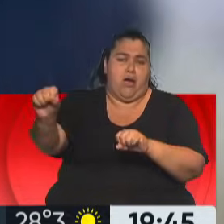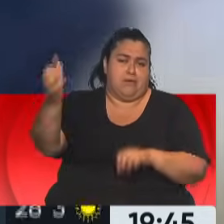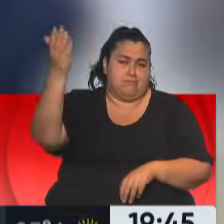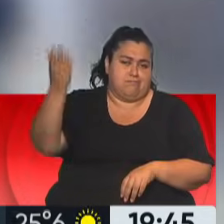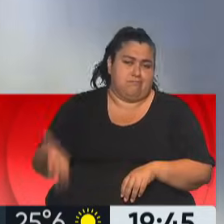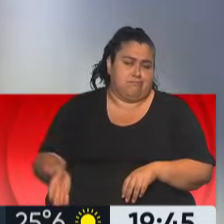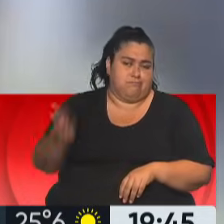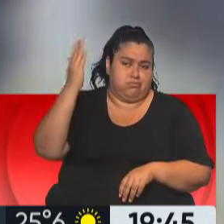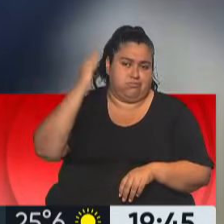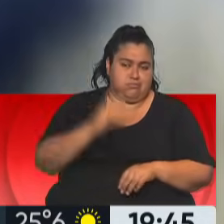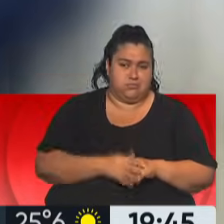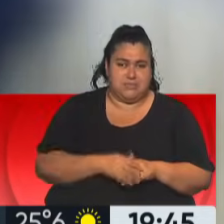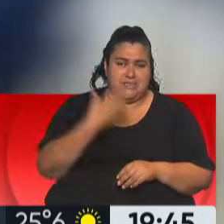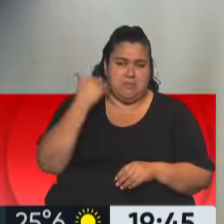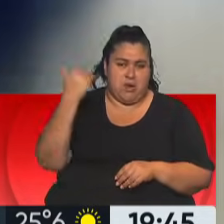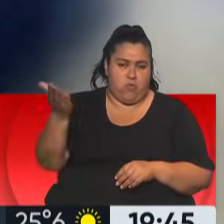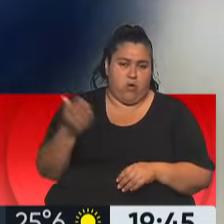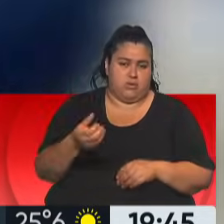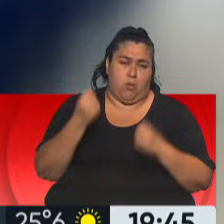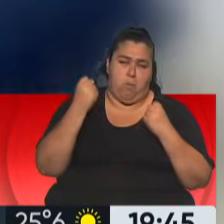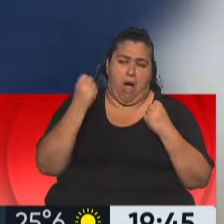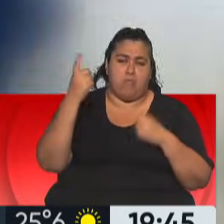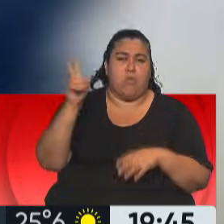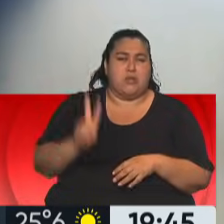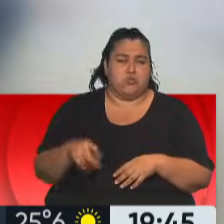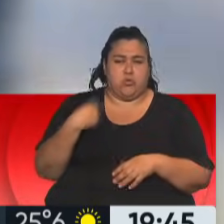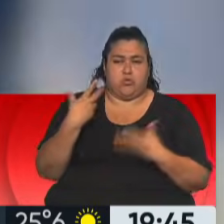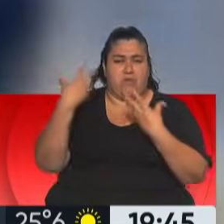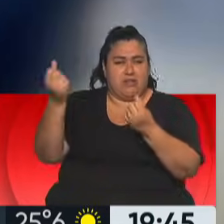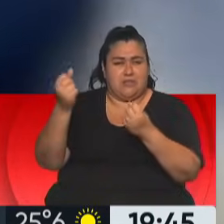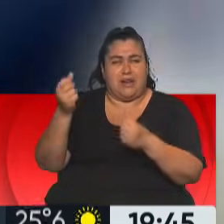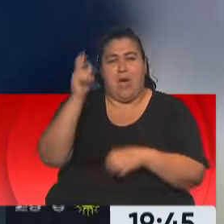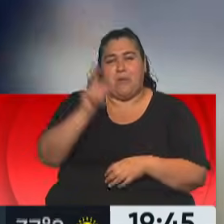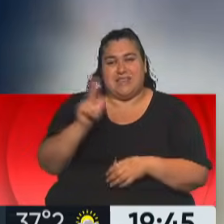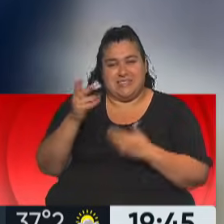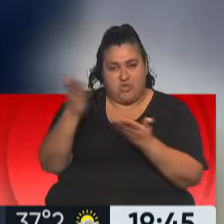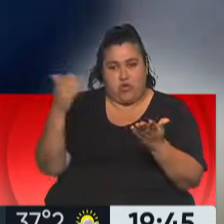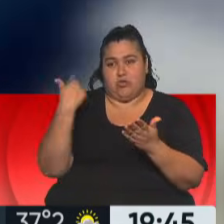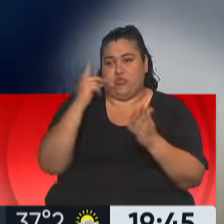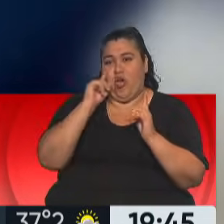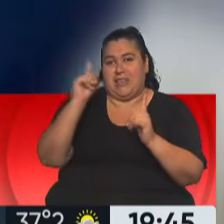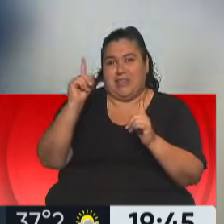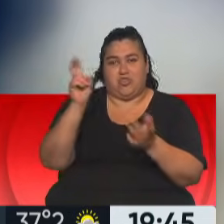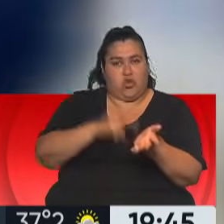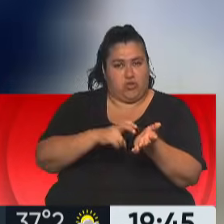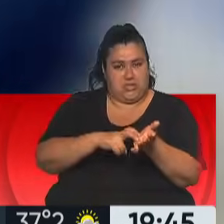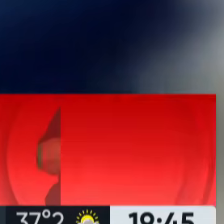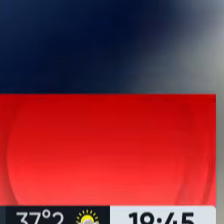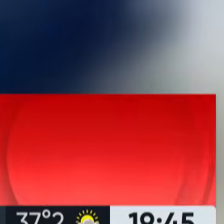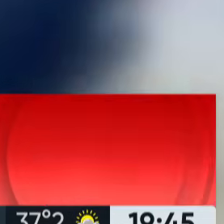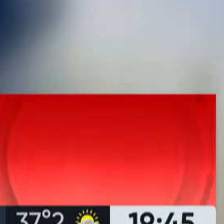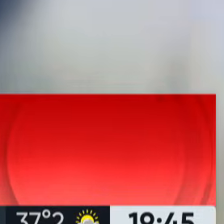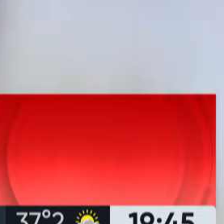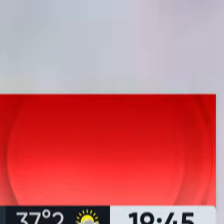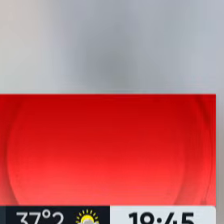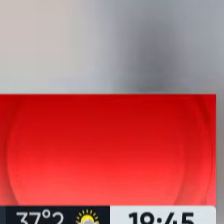sátrapa de Maduro. Enhorabuena, Venezuela. Estamos con ustedes. Bendiciones. Estaremos atentos a las noticias. Les amo. Nos